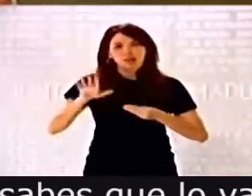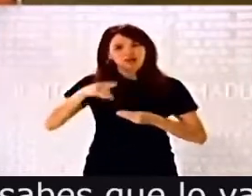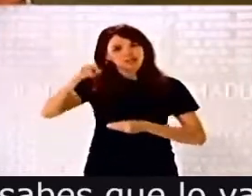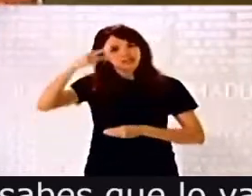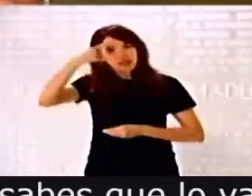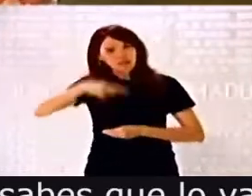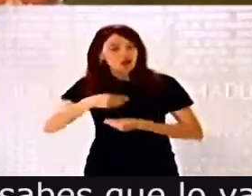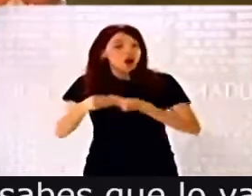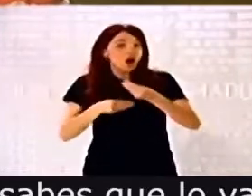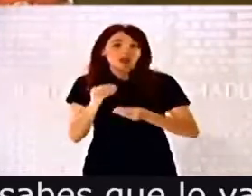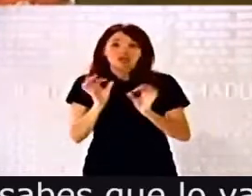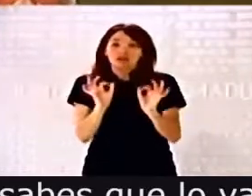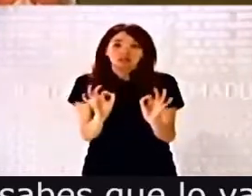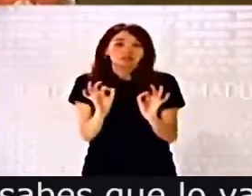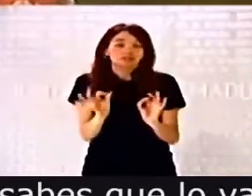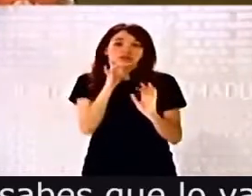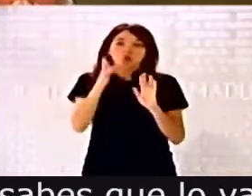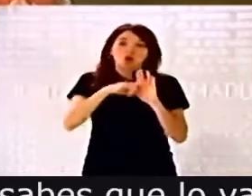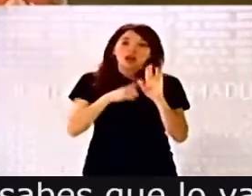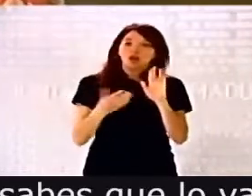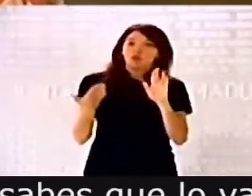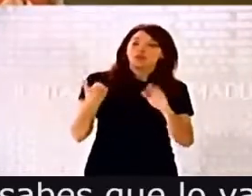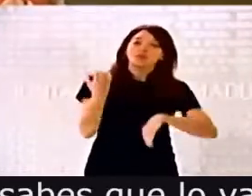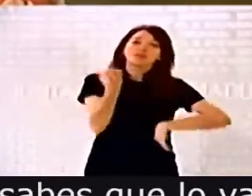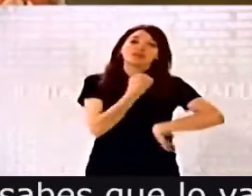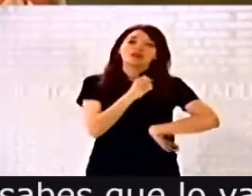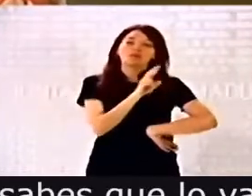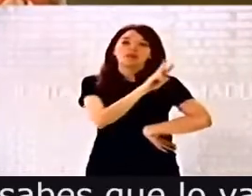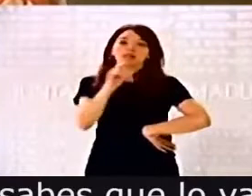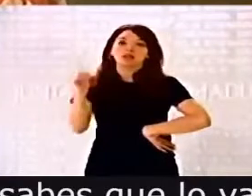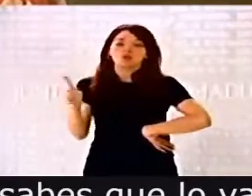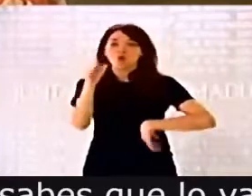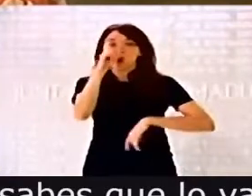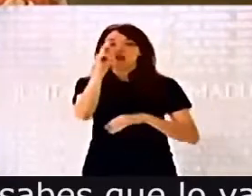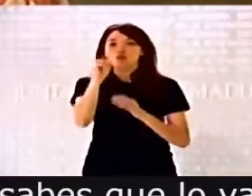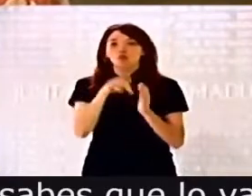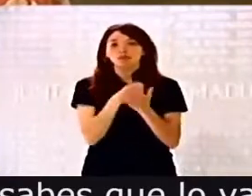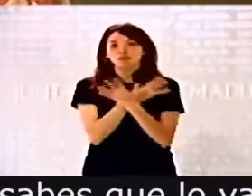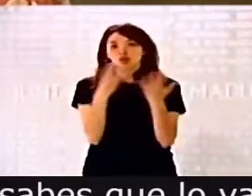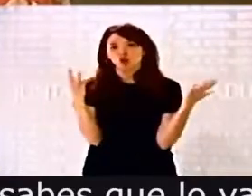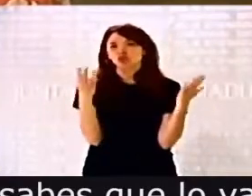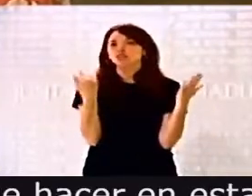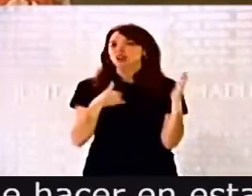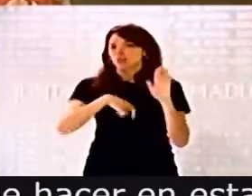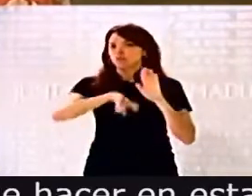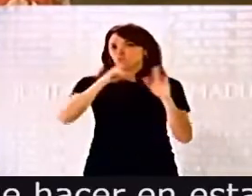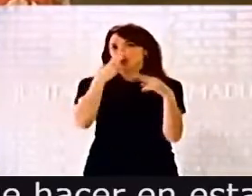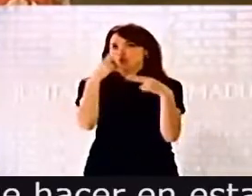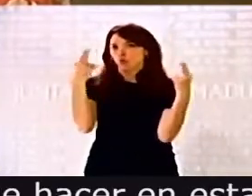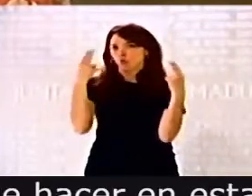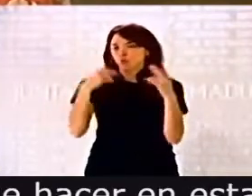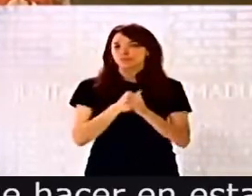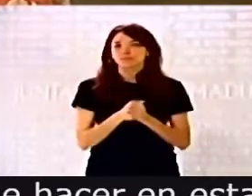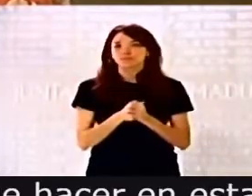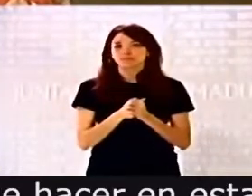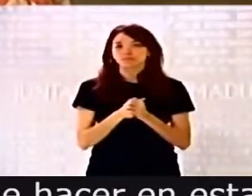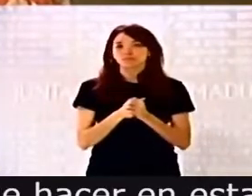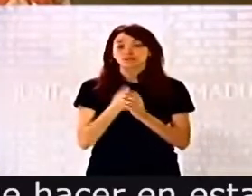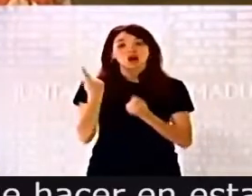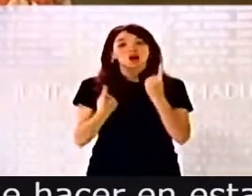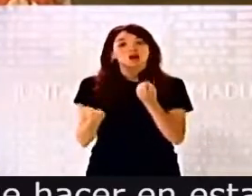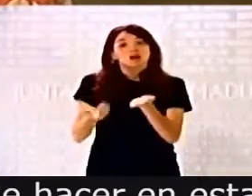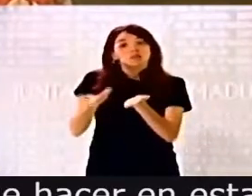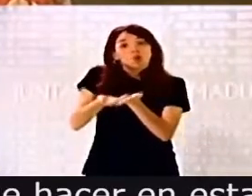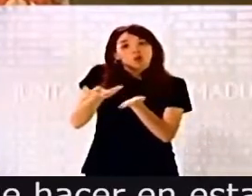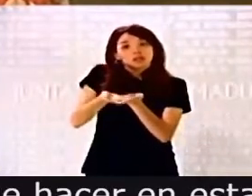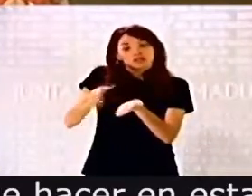tiene que hacer en esta ley de diciembre, del 21 de diciembre de 2018. Nos han presentado algunas aportaciones que